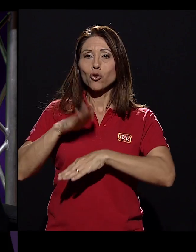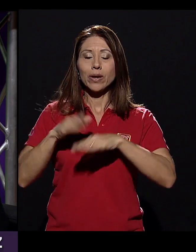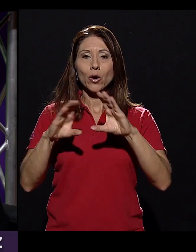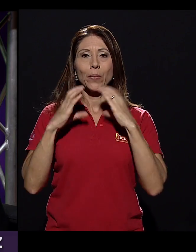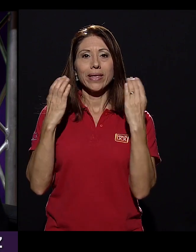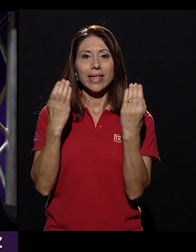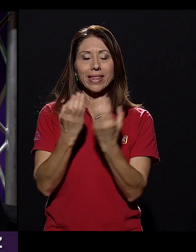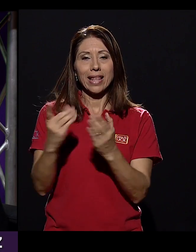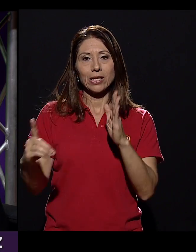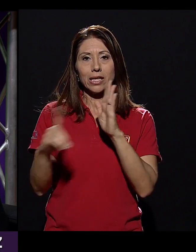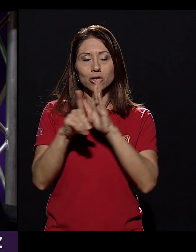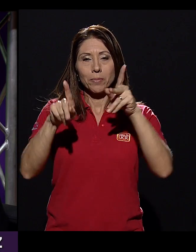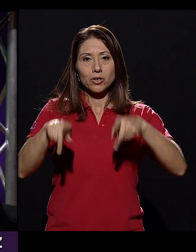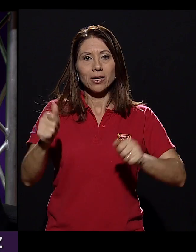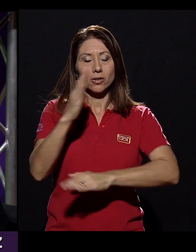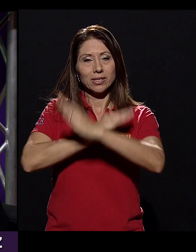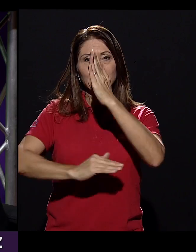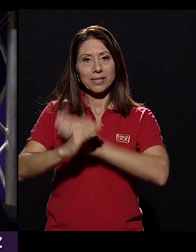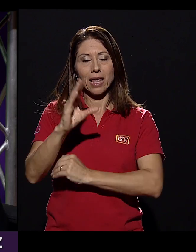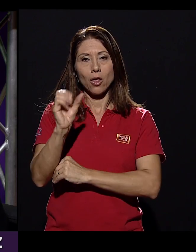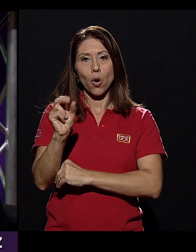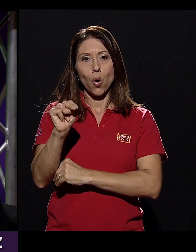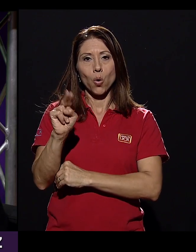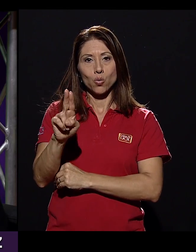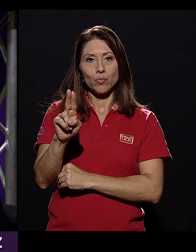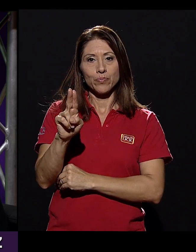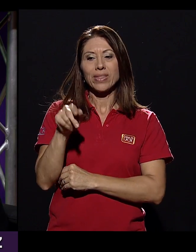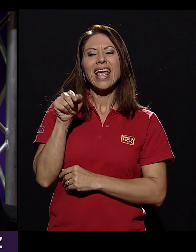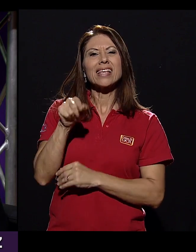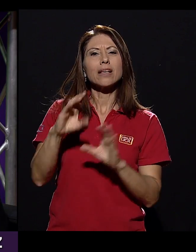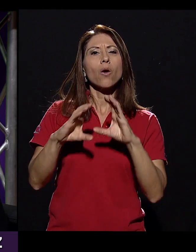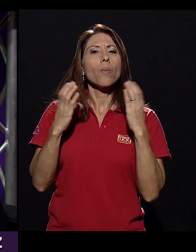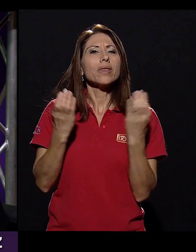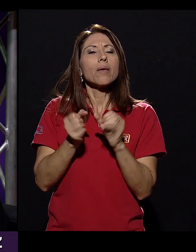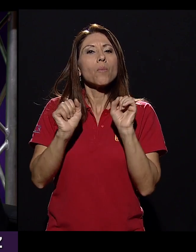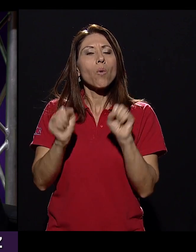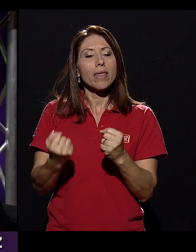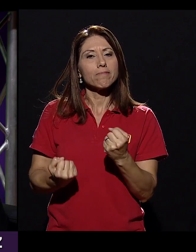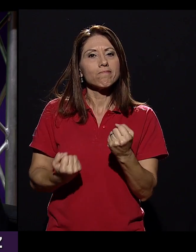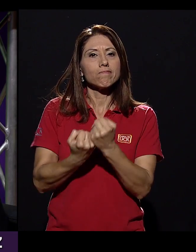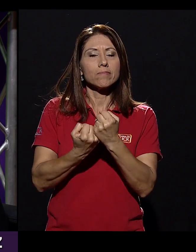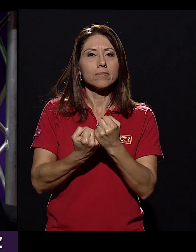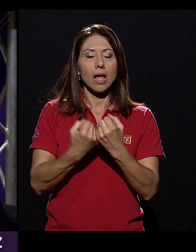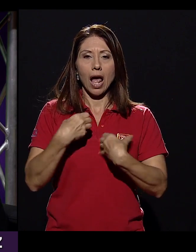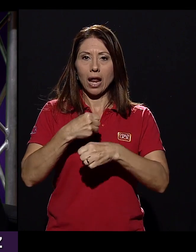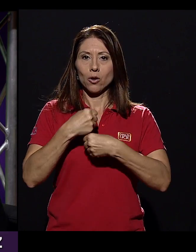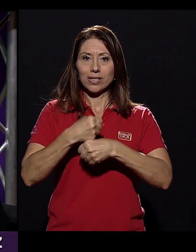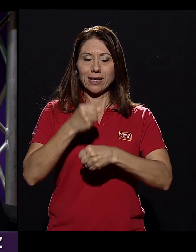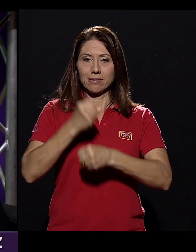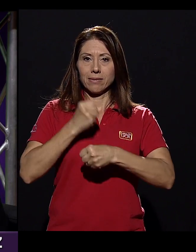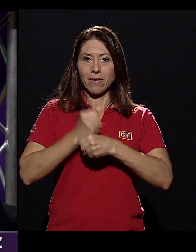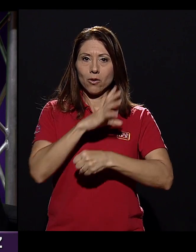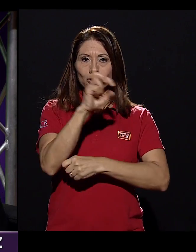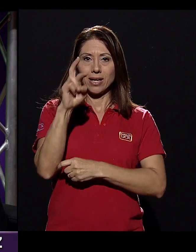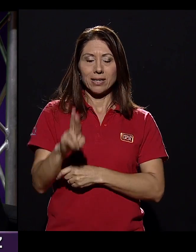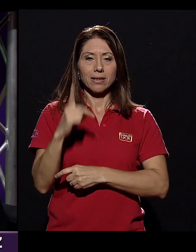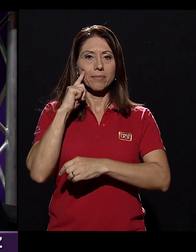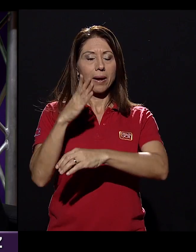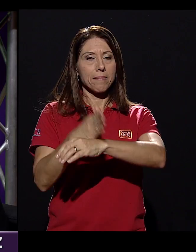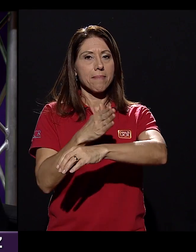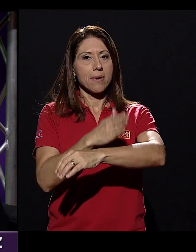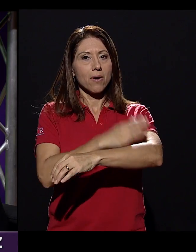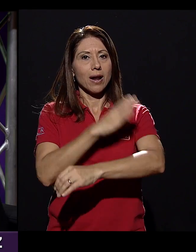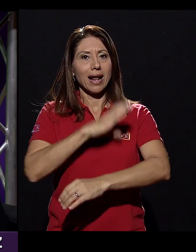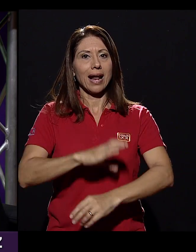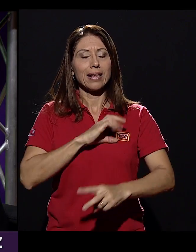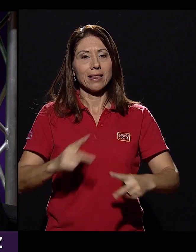sobre el Comité de los Derechos de las Personas con Discapacidad en la ONU y cómo este puede también aportar a lo que se hace aquí en Costa Rica para mejorar la